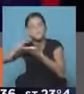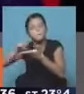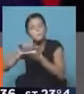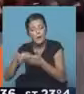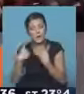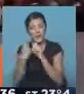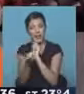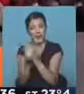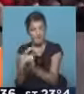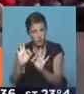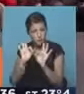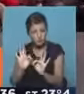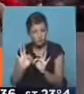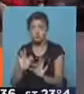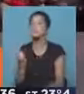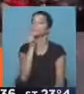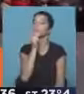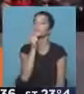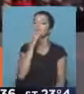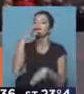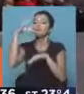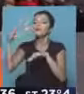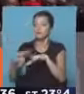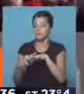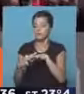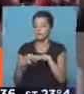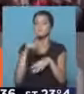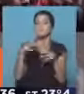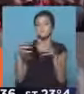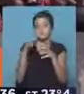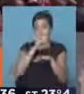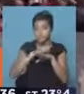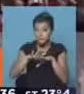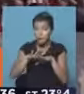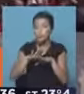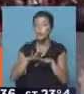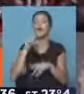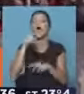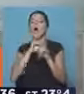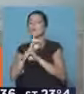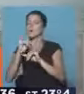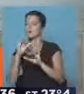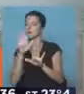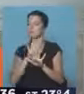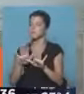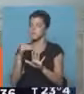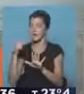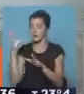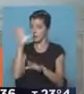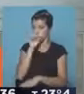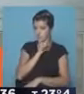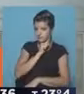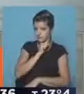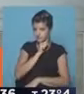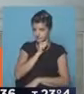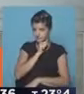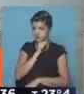transición incluyendo el compromiso de que el equipo entrante no revelara datos sensibles sobre el gobierno que culmina el próximo